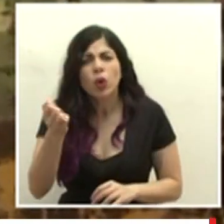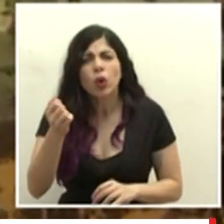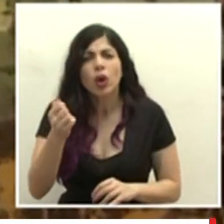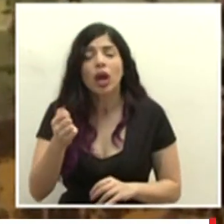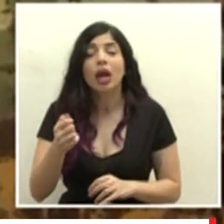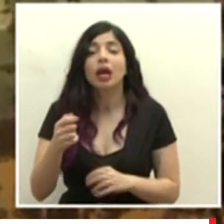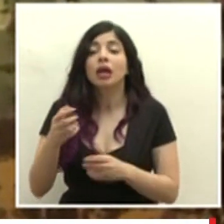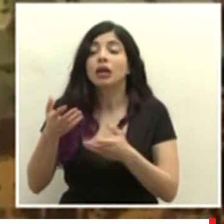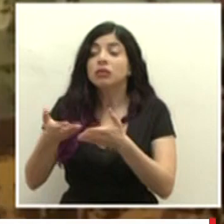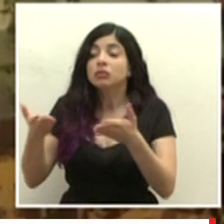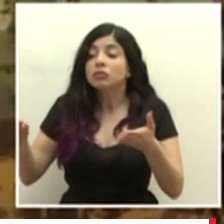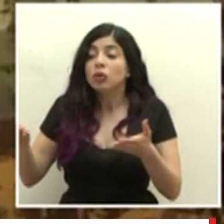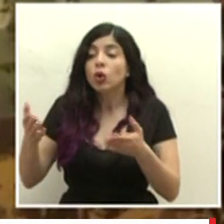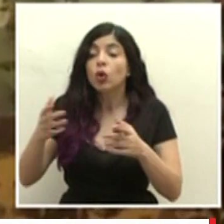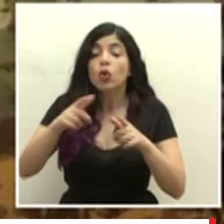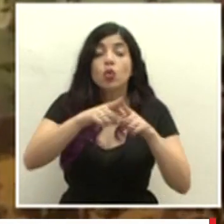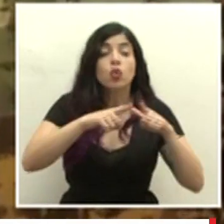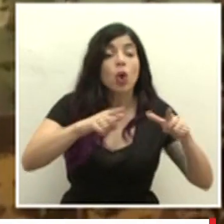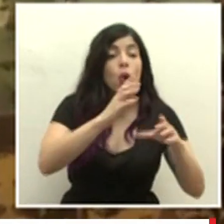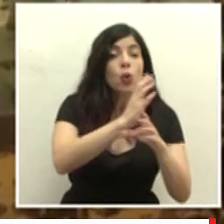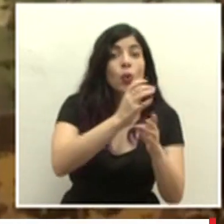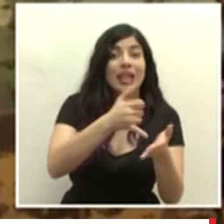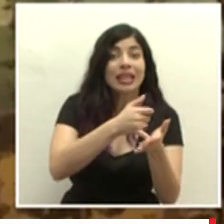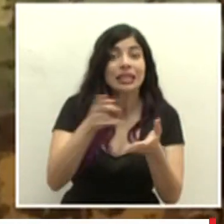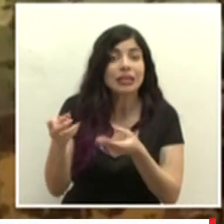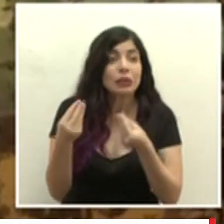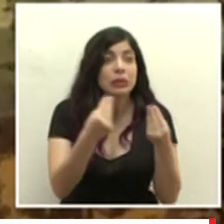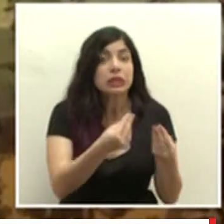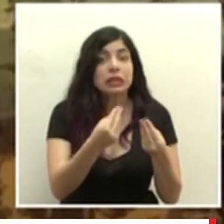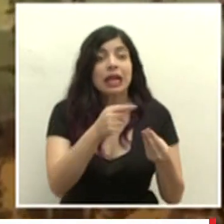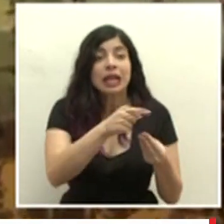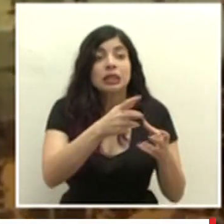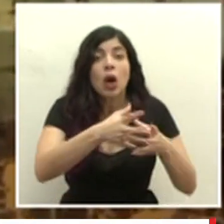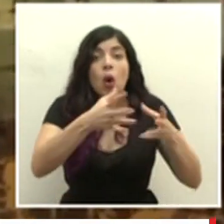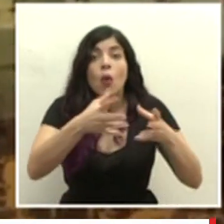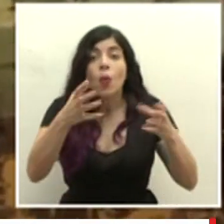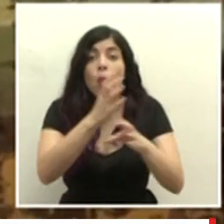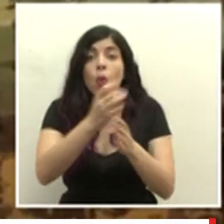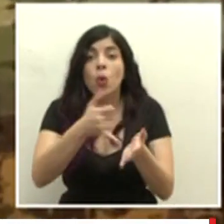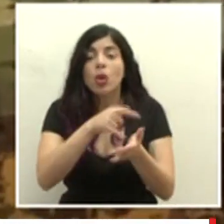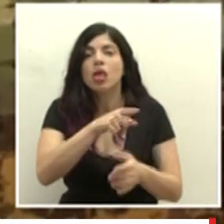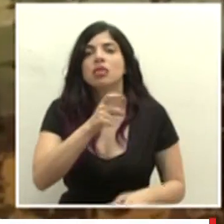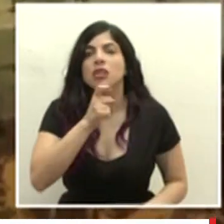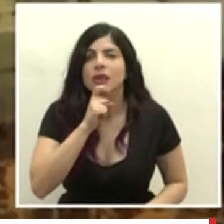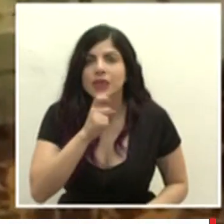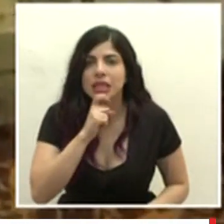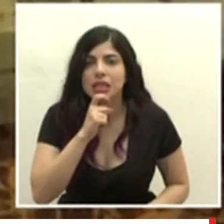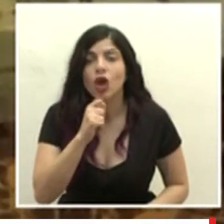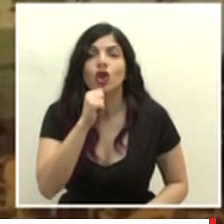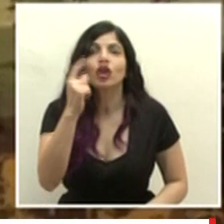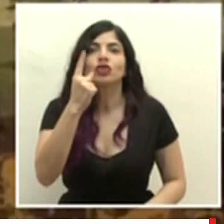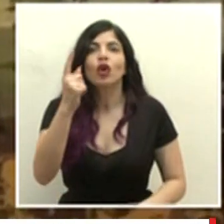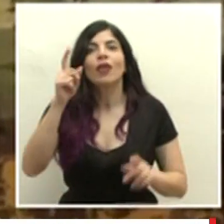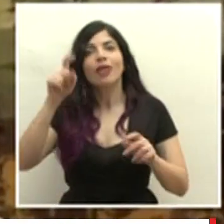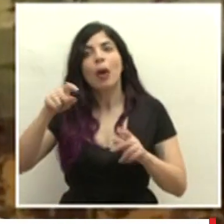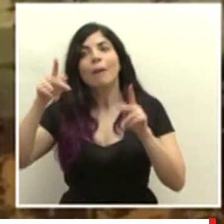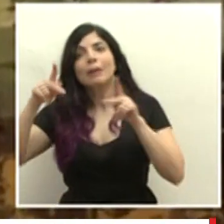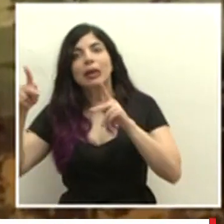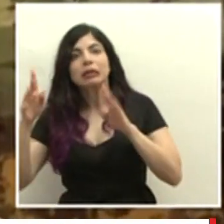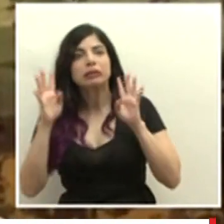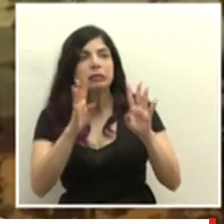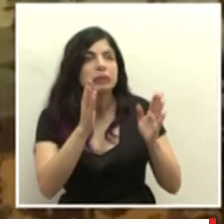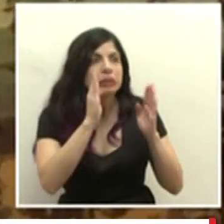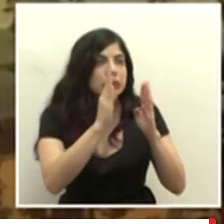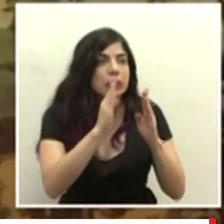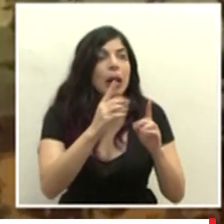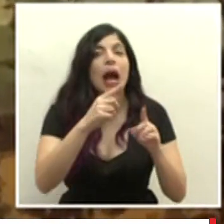dotación de unidades de cuidados intensivos es algo que es difícil de aumentar. Pues requiere no solo el recurso humano y de la cama, sino